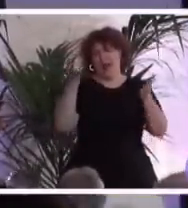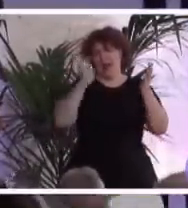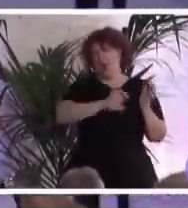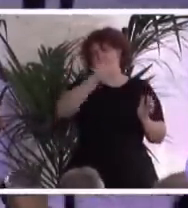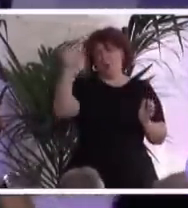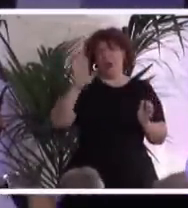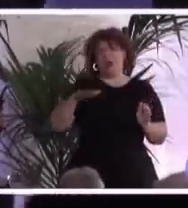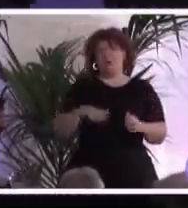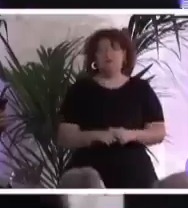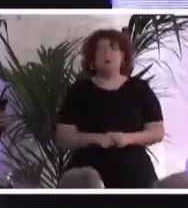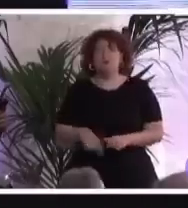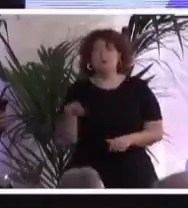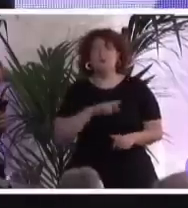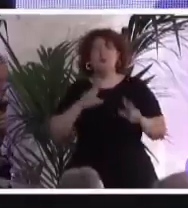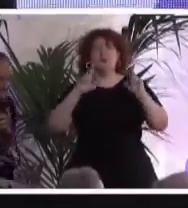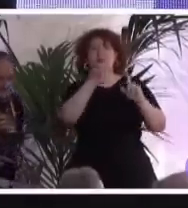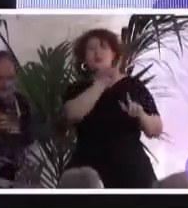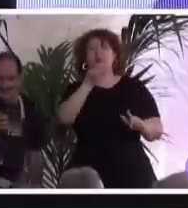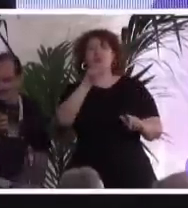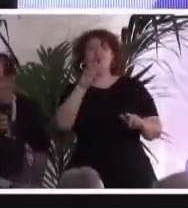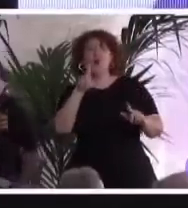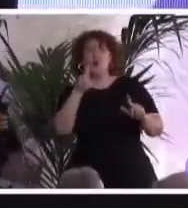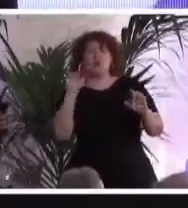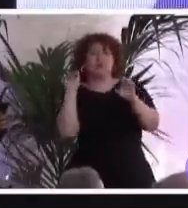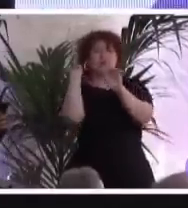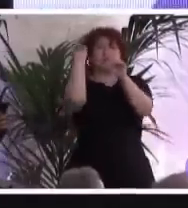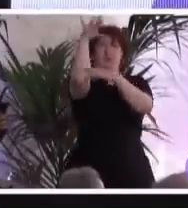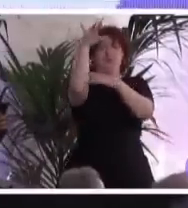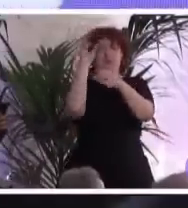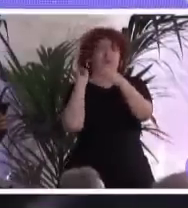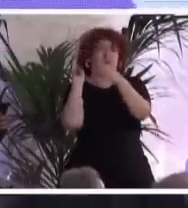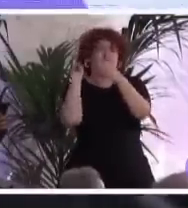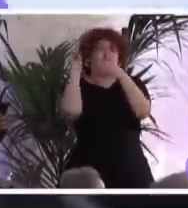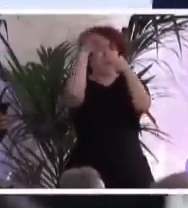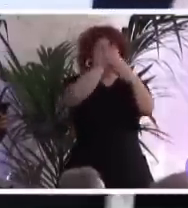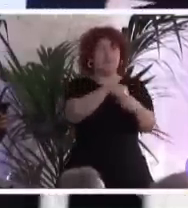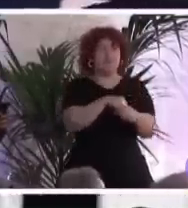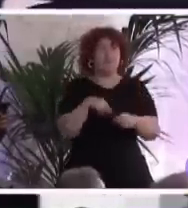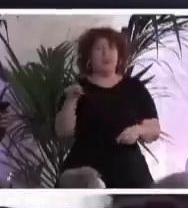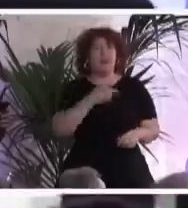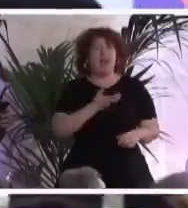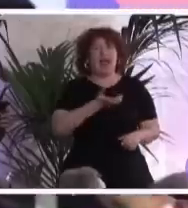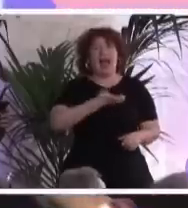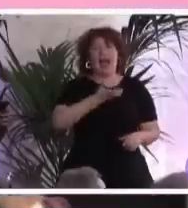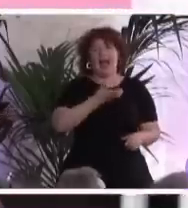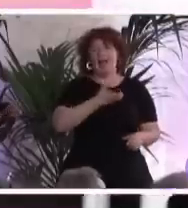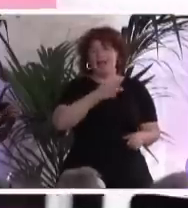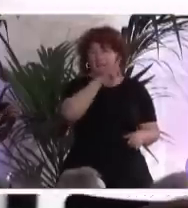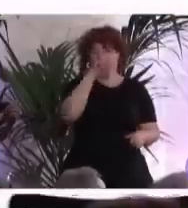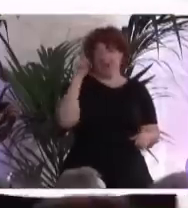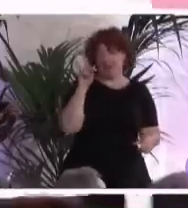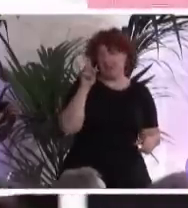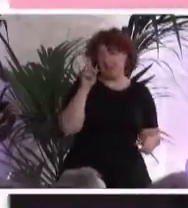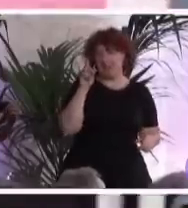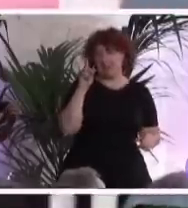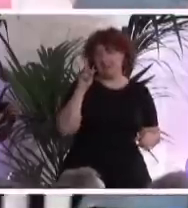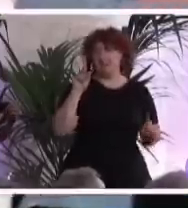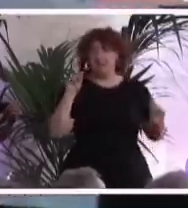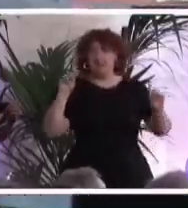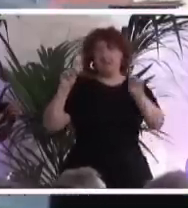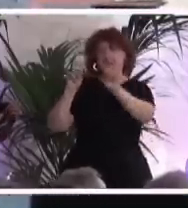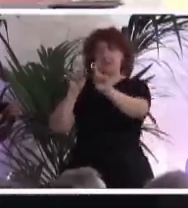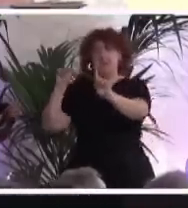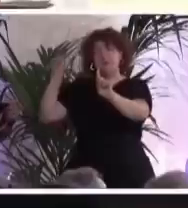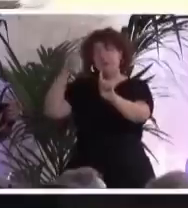mandarina impresionante de llull pero resulta que está el alcalde de Madrid que no es del Real Madrid y aparece por detrás